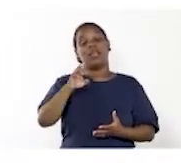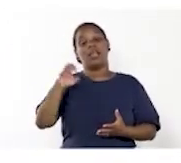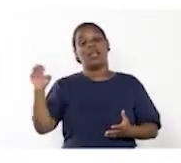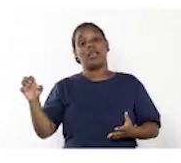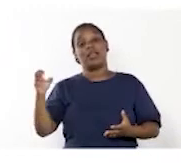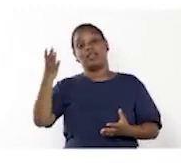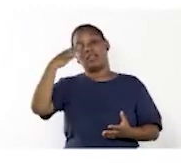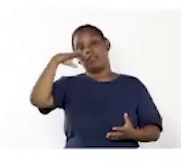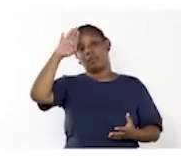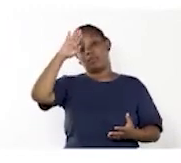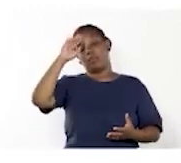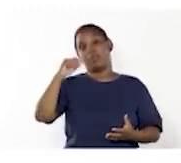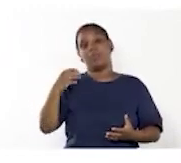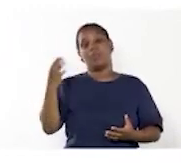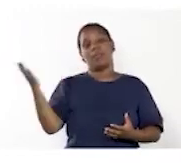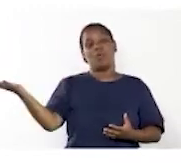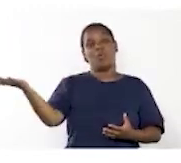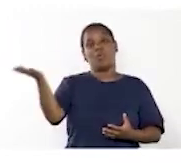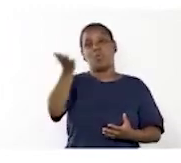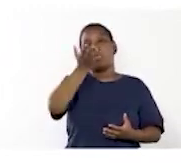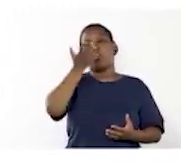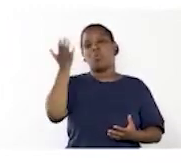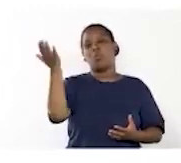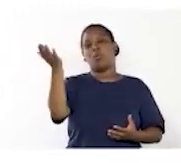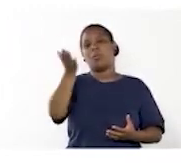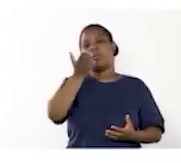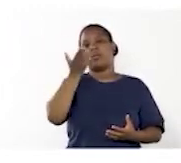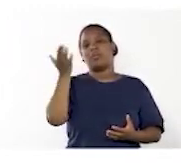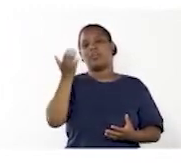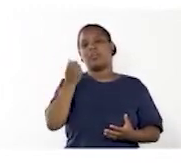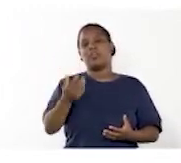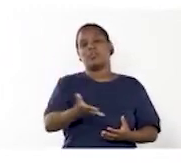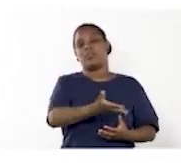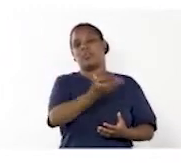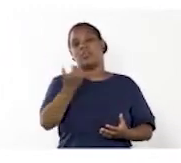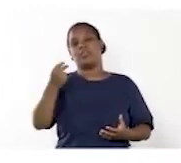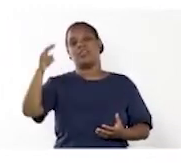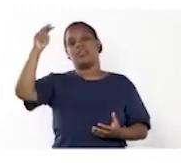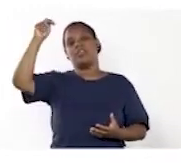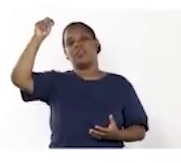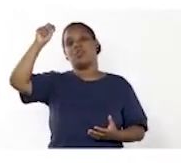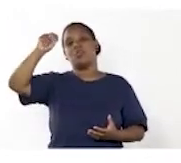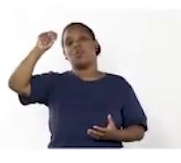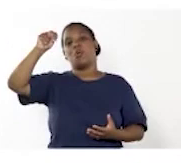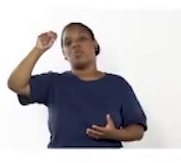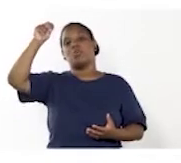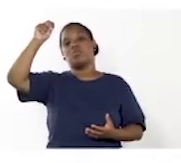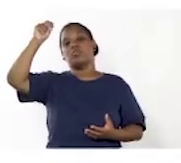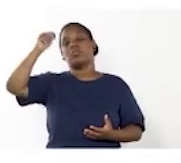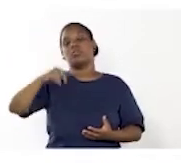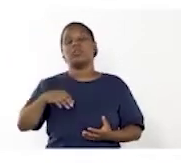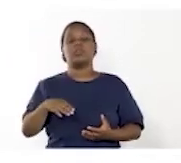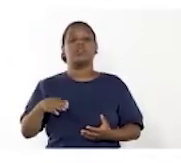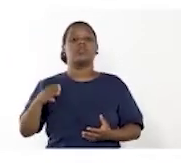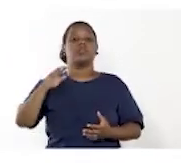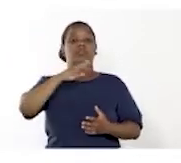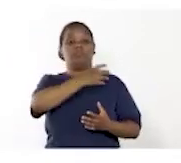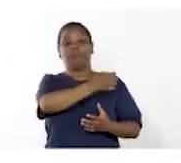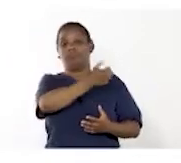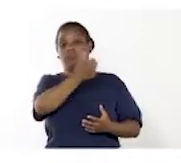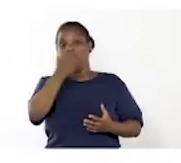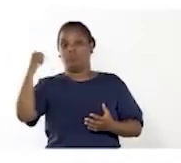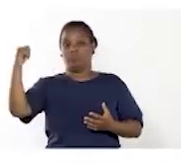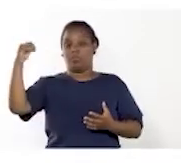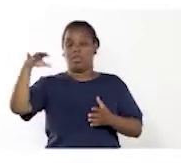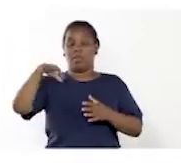isla vienen los vientos alisios que vienen del norte, vienen de la parte subtropical, pasan por el trópico,